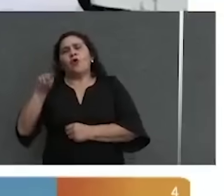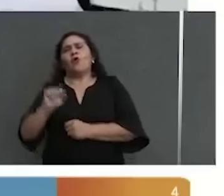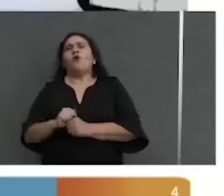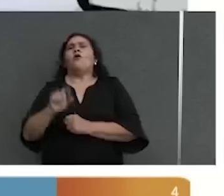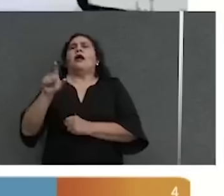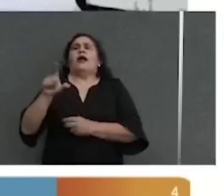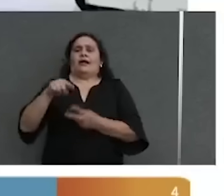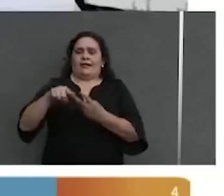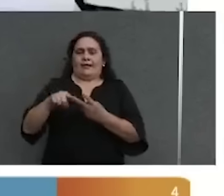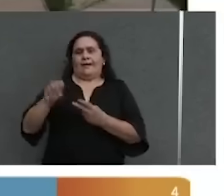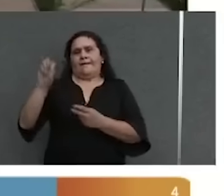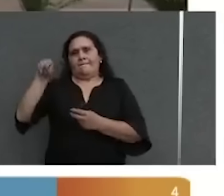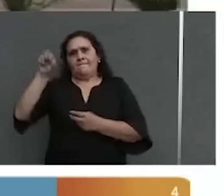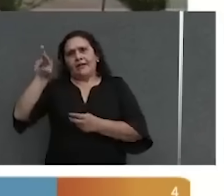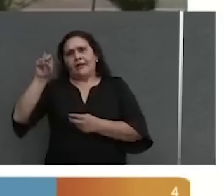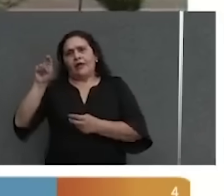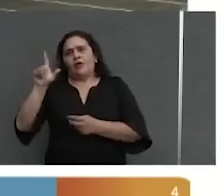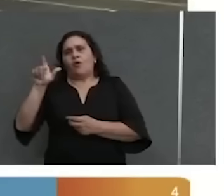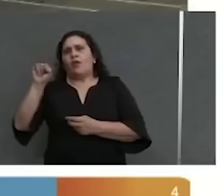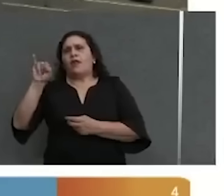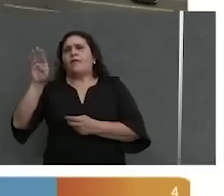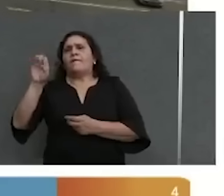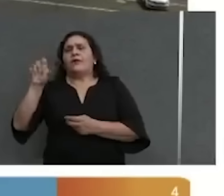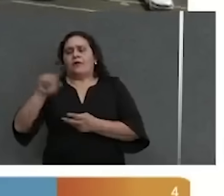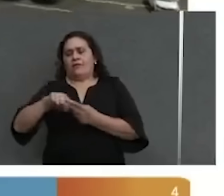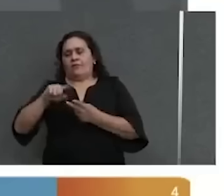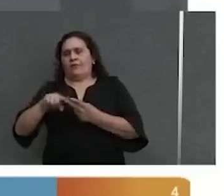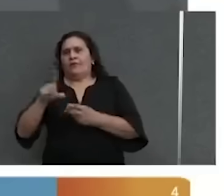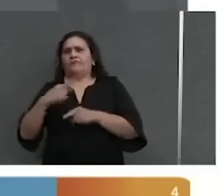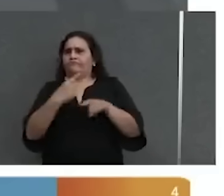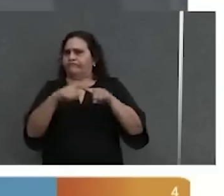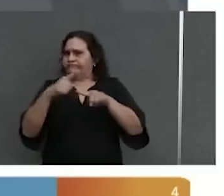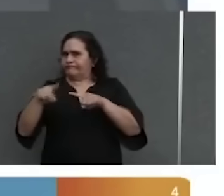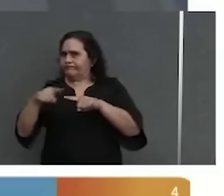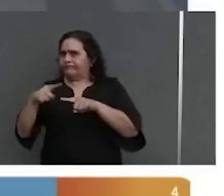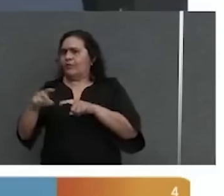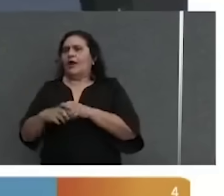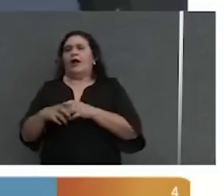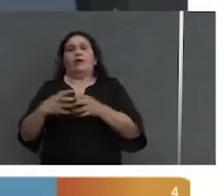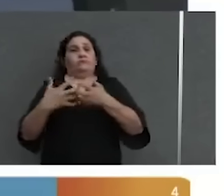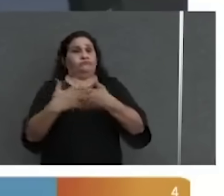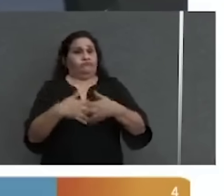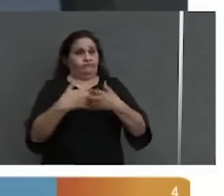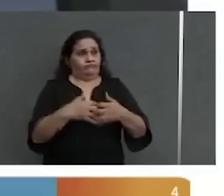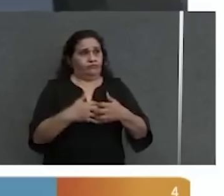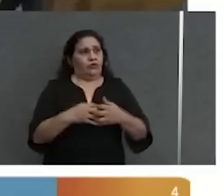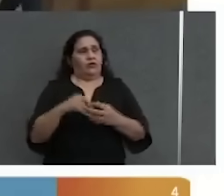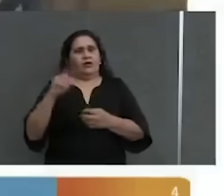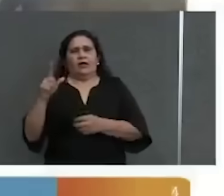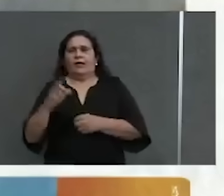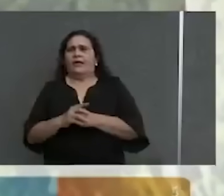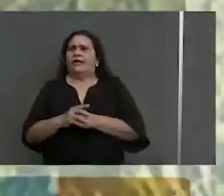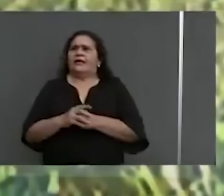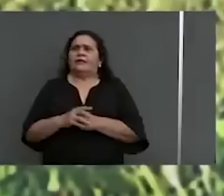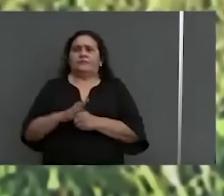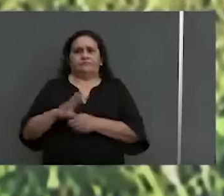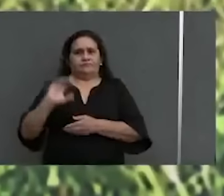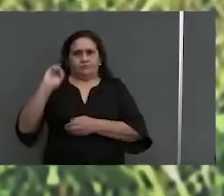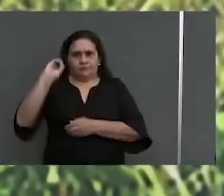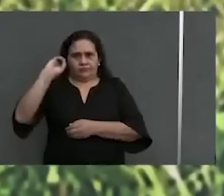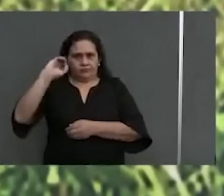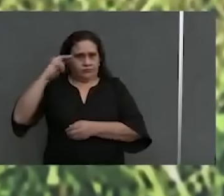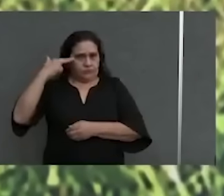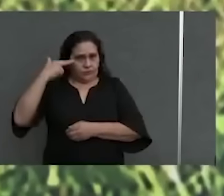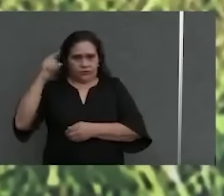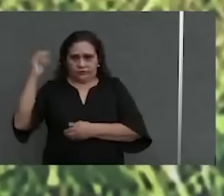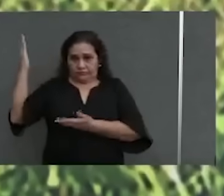que han estado llegando a Yucatán, Uchiyama, ¿cómo se llama? Good Jennings, las chinas, todas las que han estado llegando aquí a